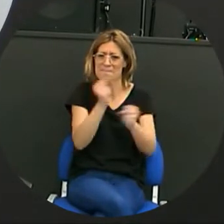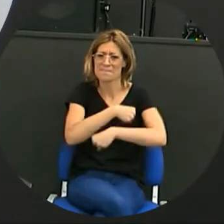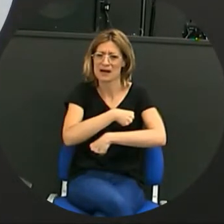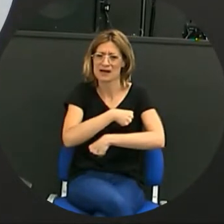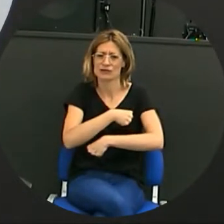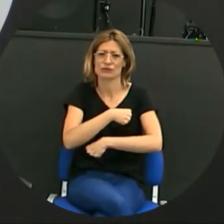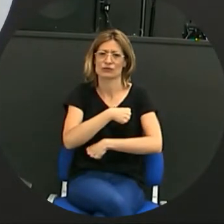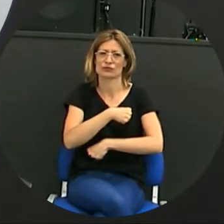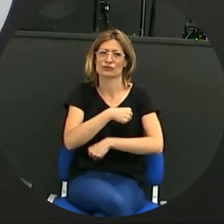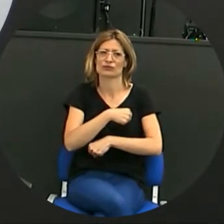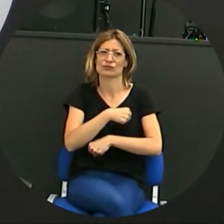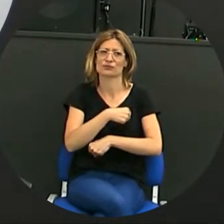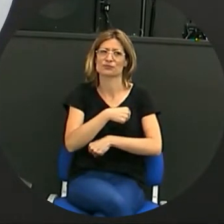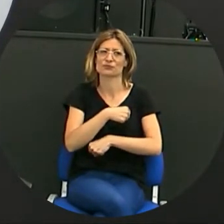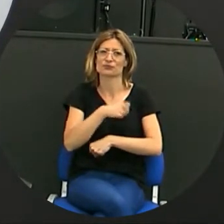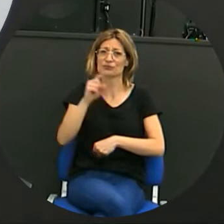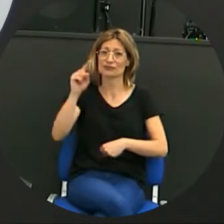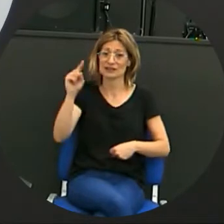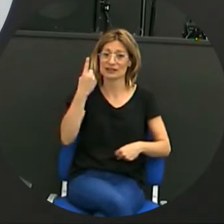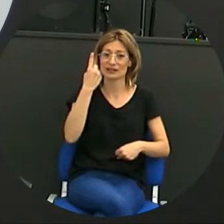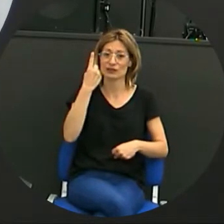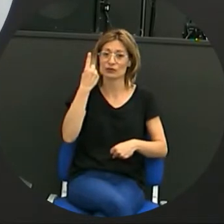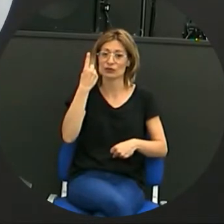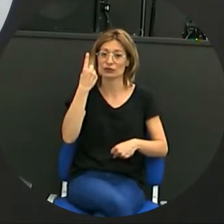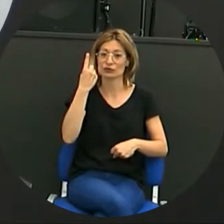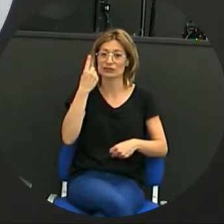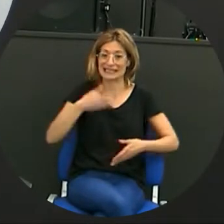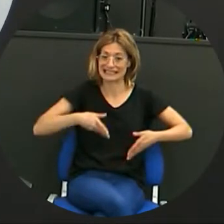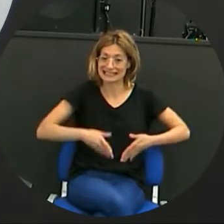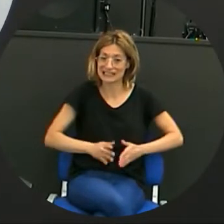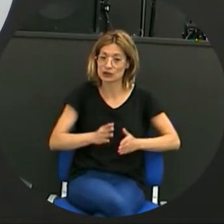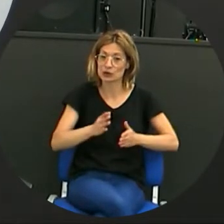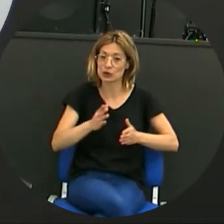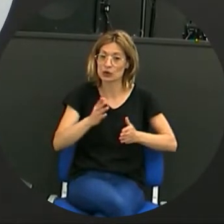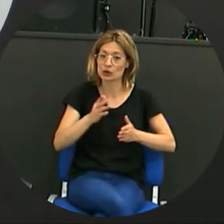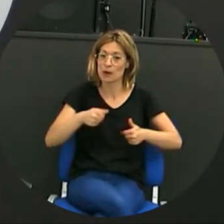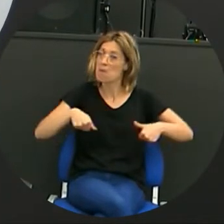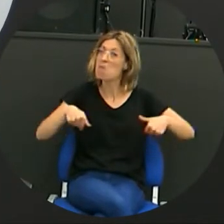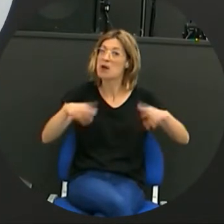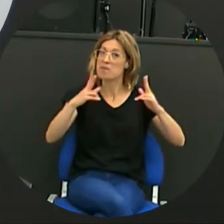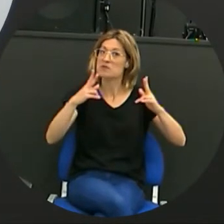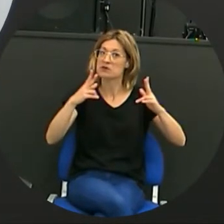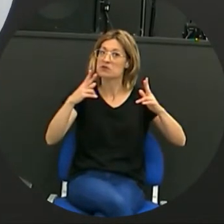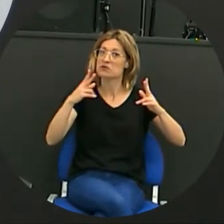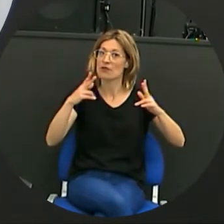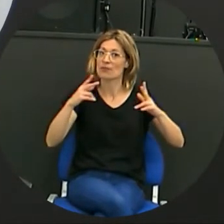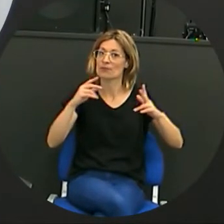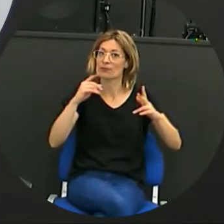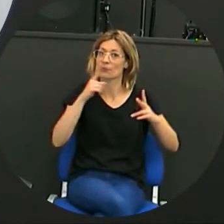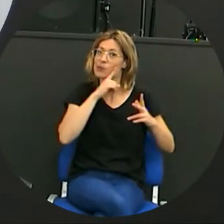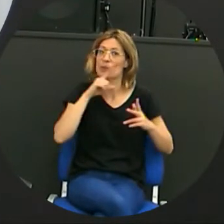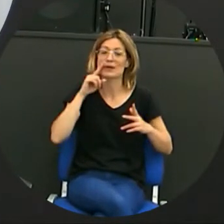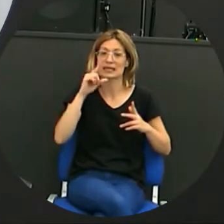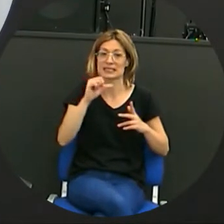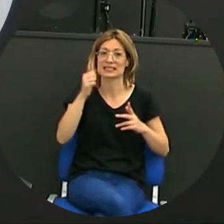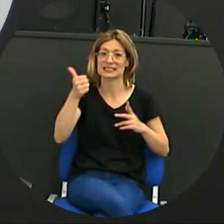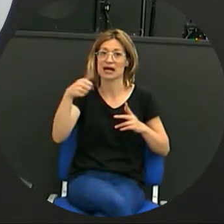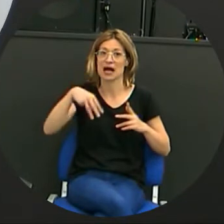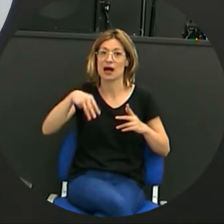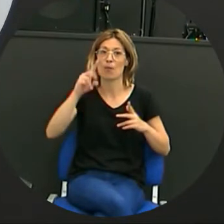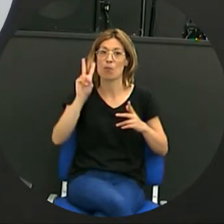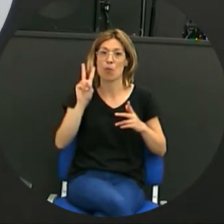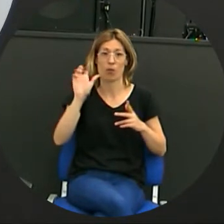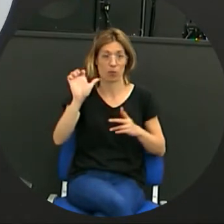no solamente Dios le concedió a Samuel y ninguna palabra, como dice 1 Samuel 3:16, cayó